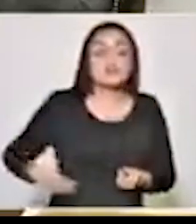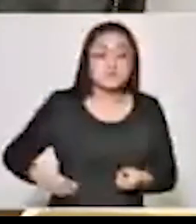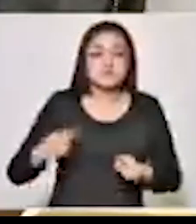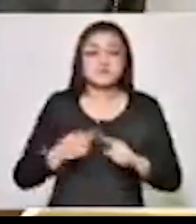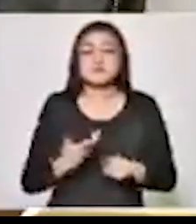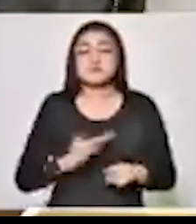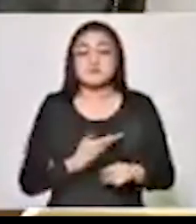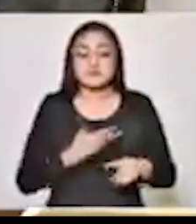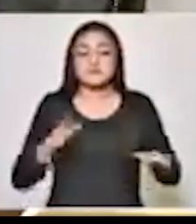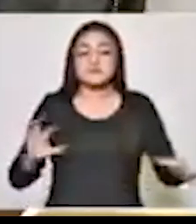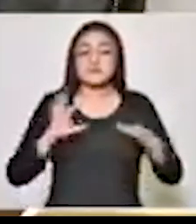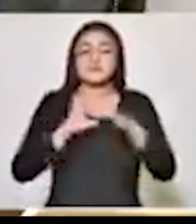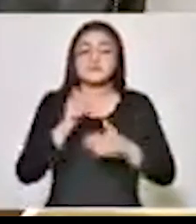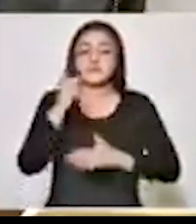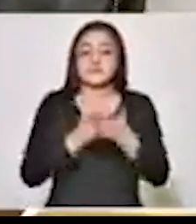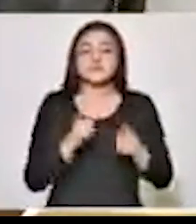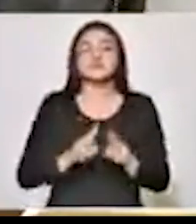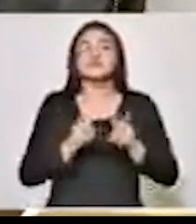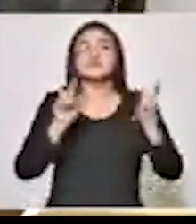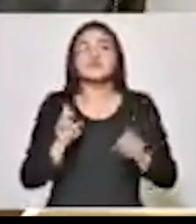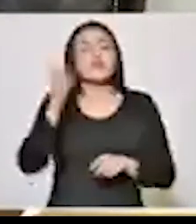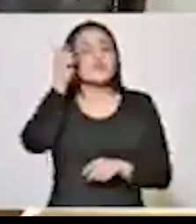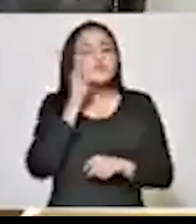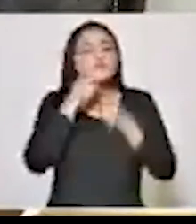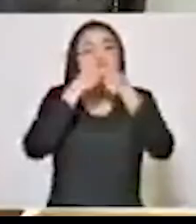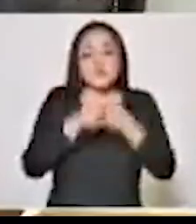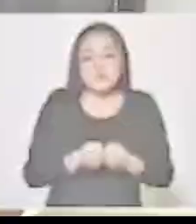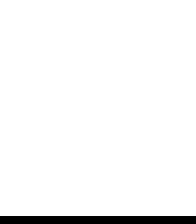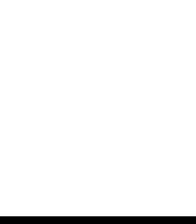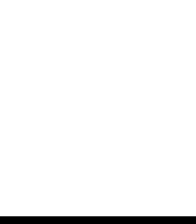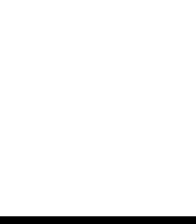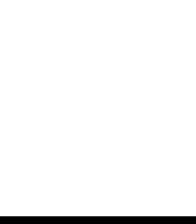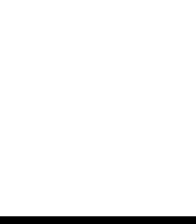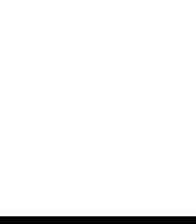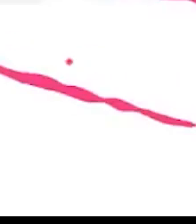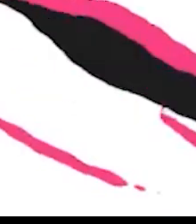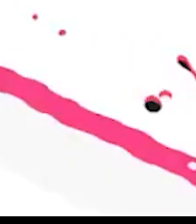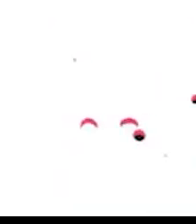que van a formar parte del programa Dormitorio Seguro en esta temporada.